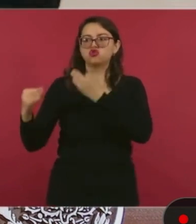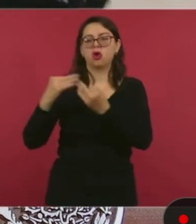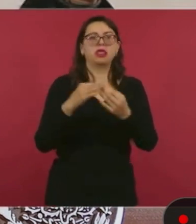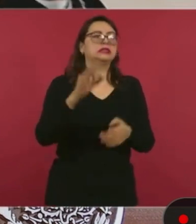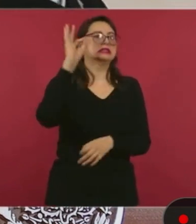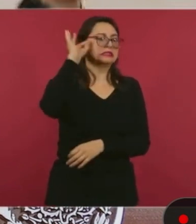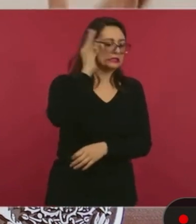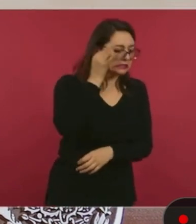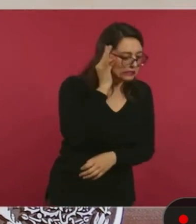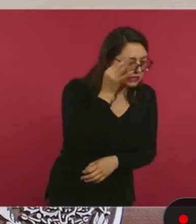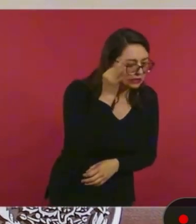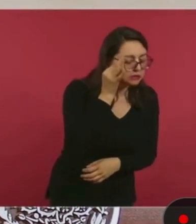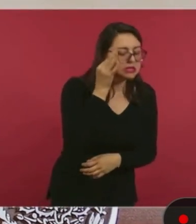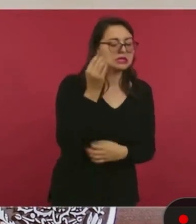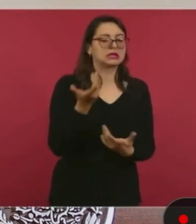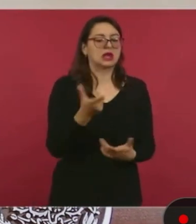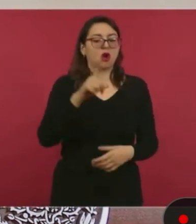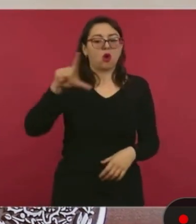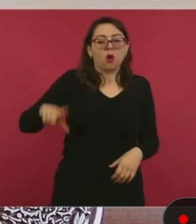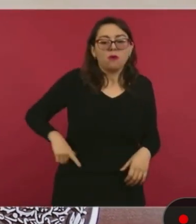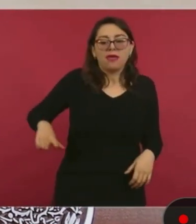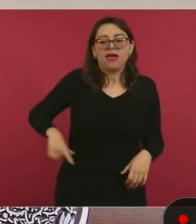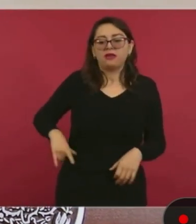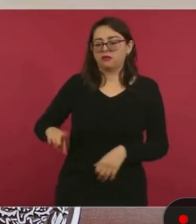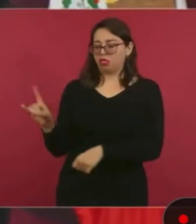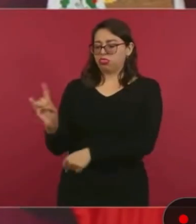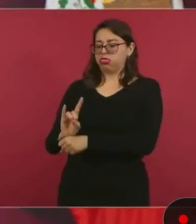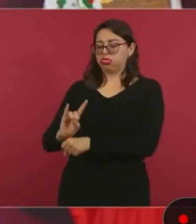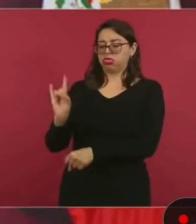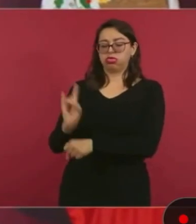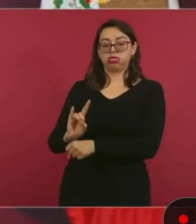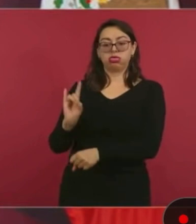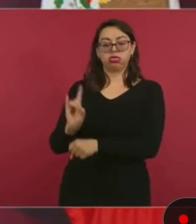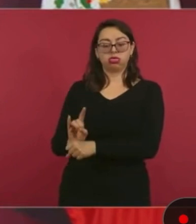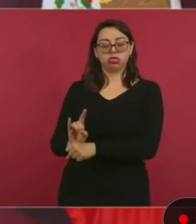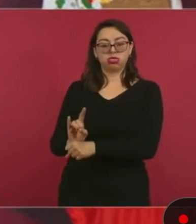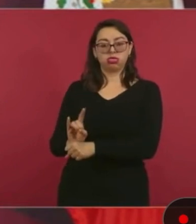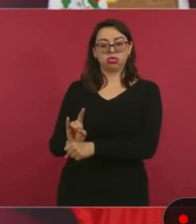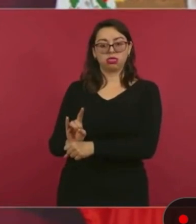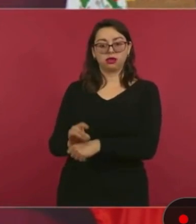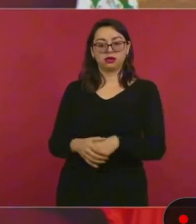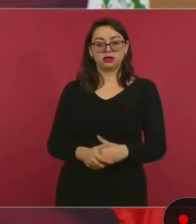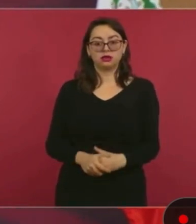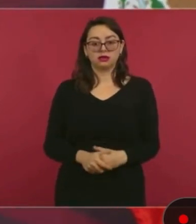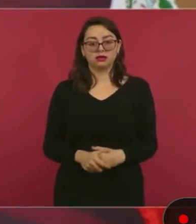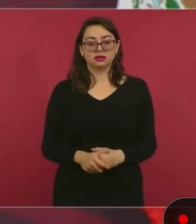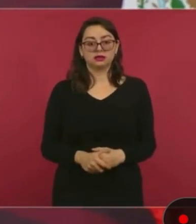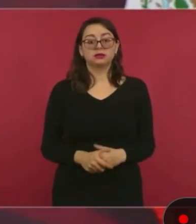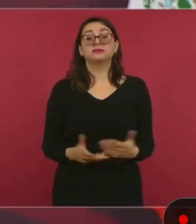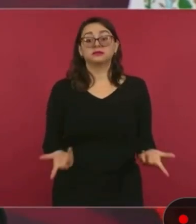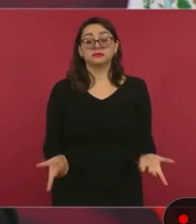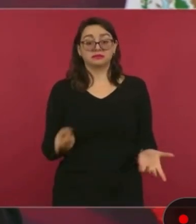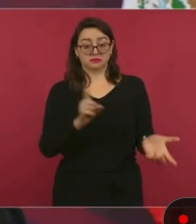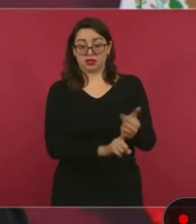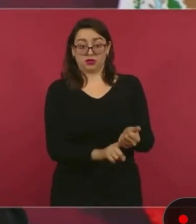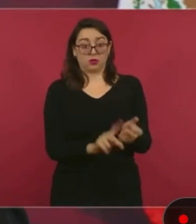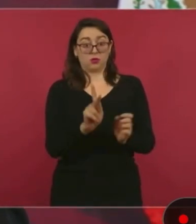crearon una república simulada. Y parte de esto es lo del Poder